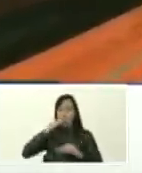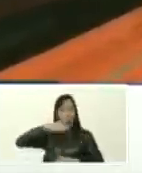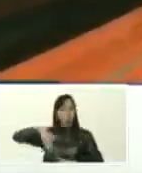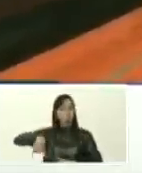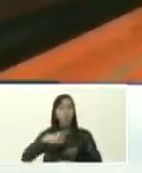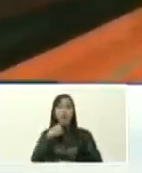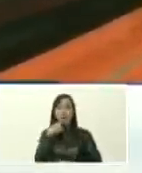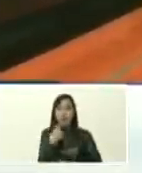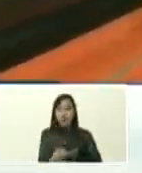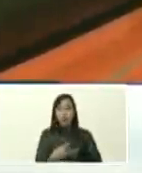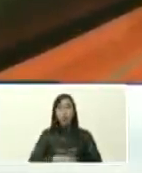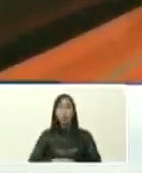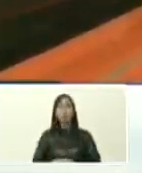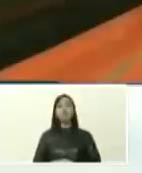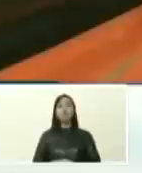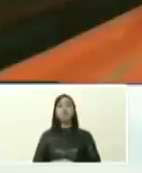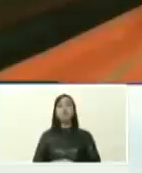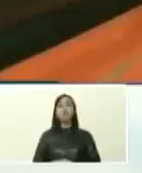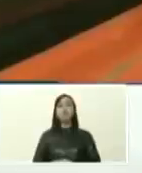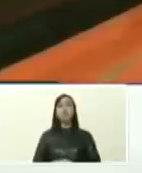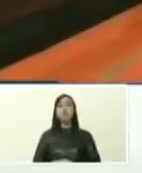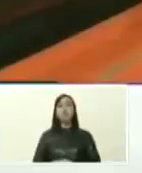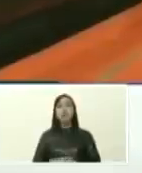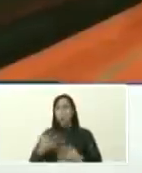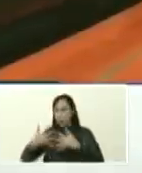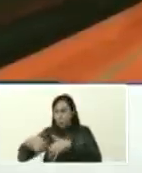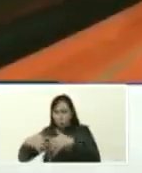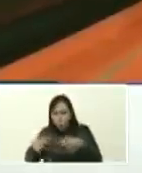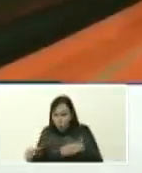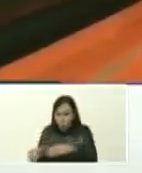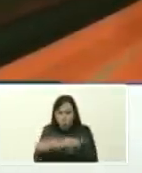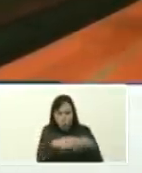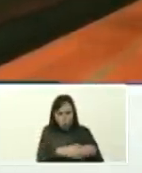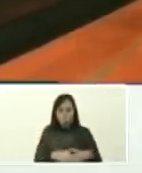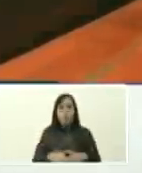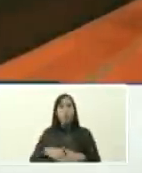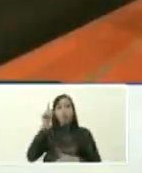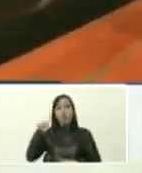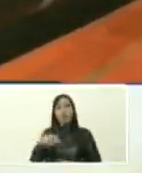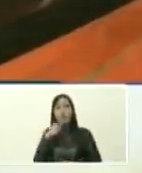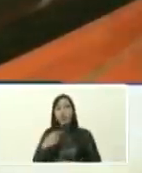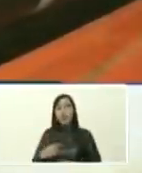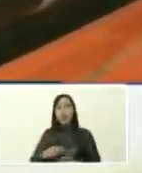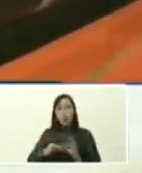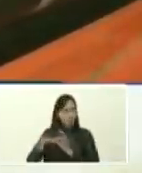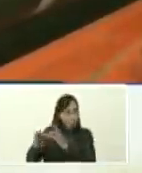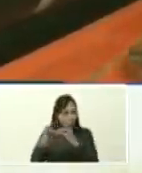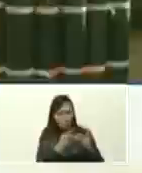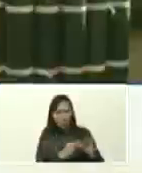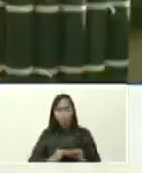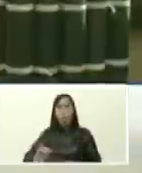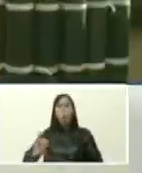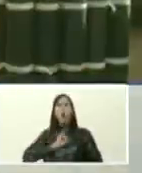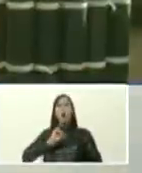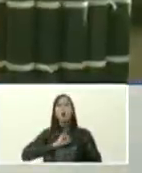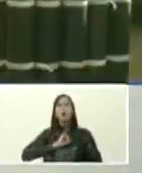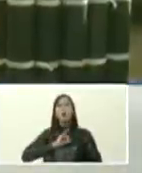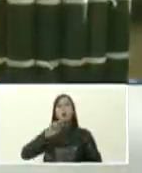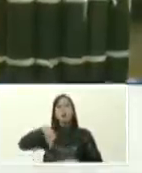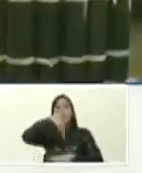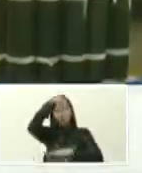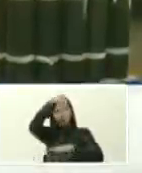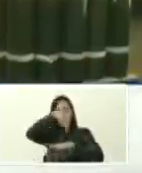lo digo en especial a los sectores empresariales. Construir una identidad nacional